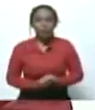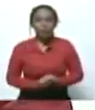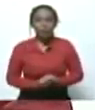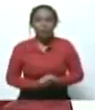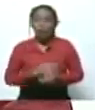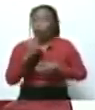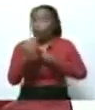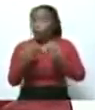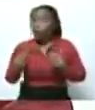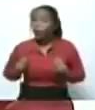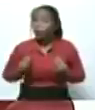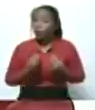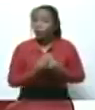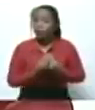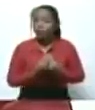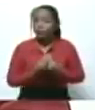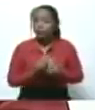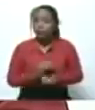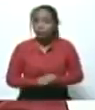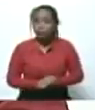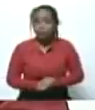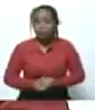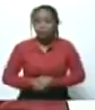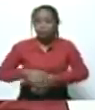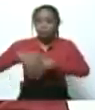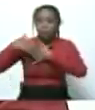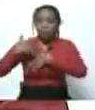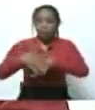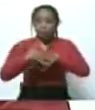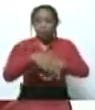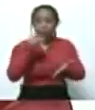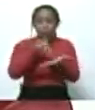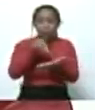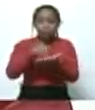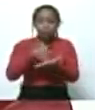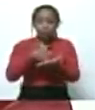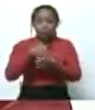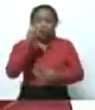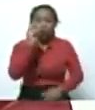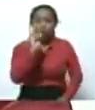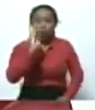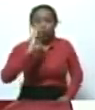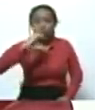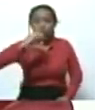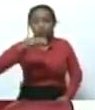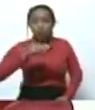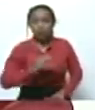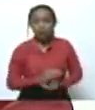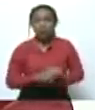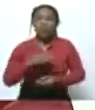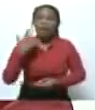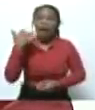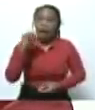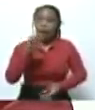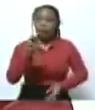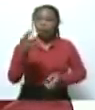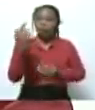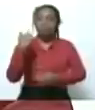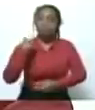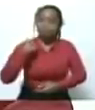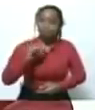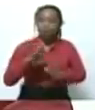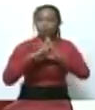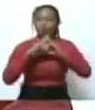como compañero militante a las UVC, que tengan toda